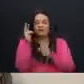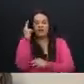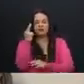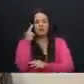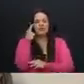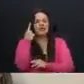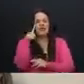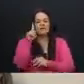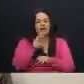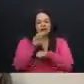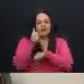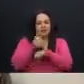intereses politiqueros. Gracias.